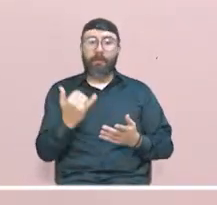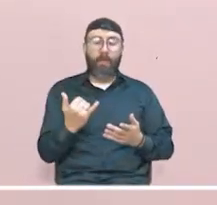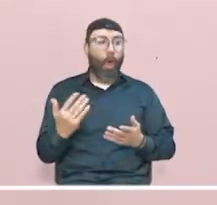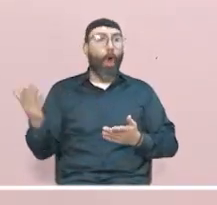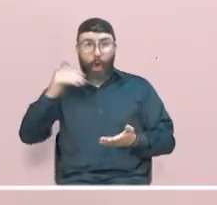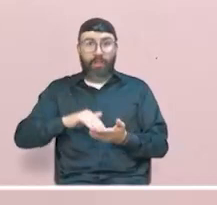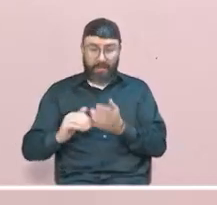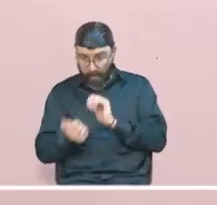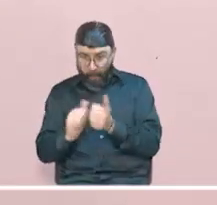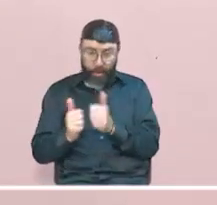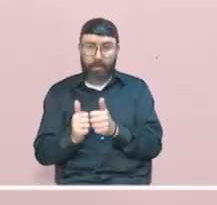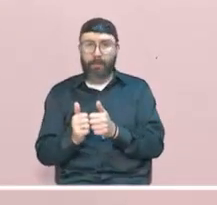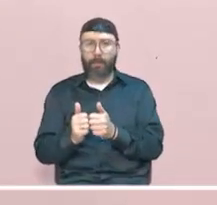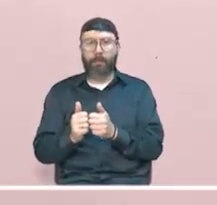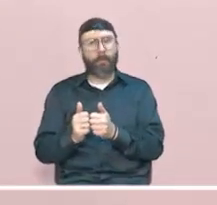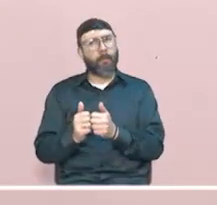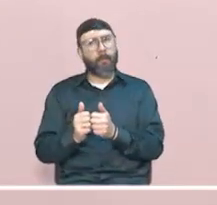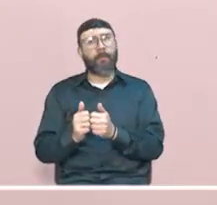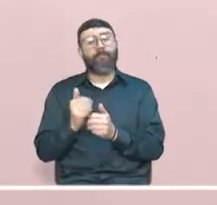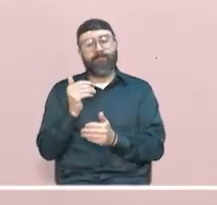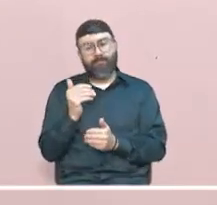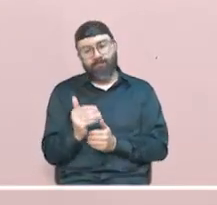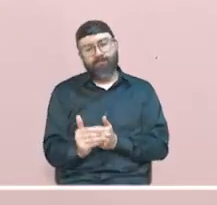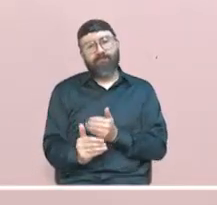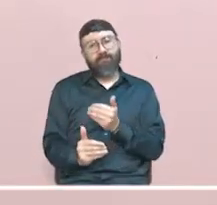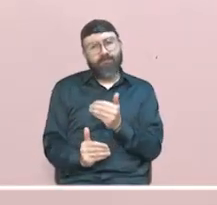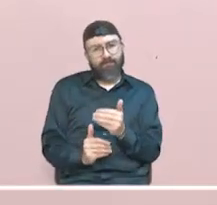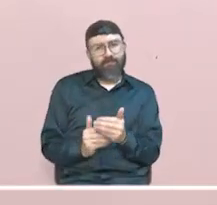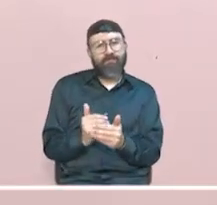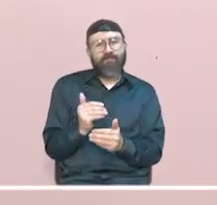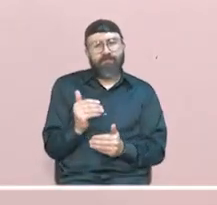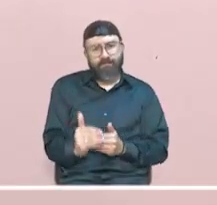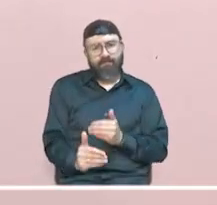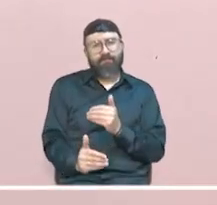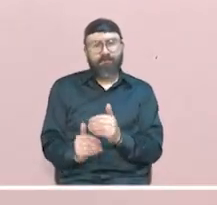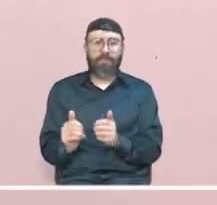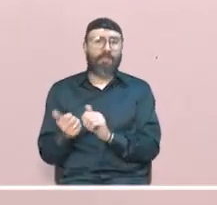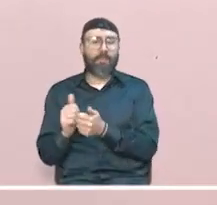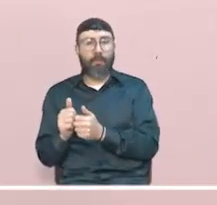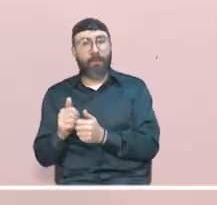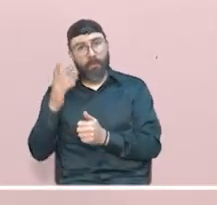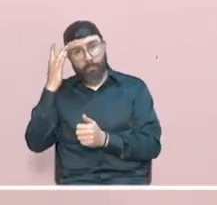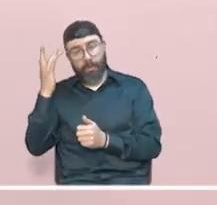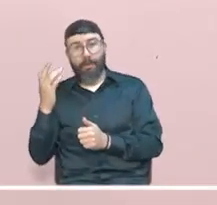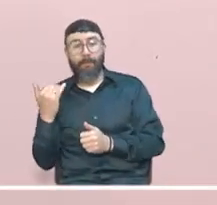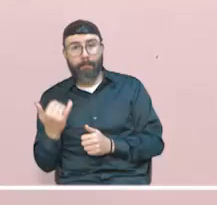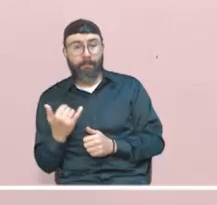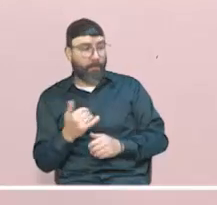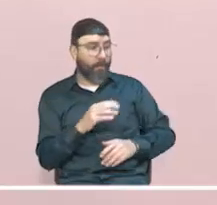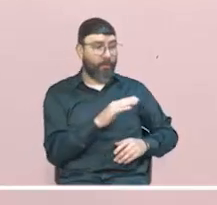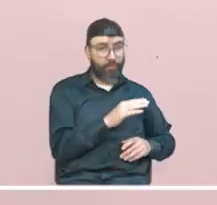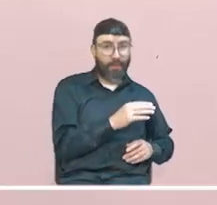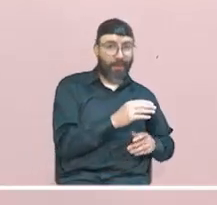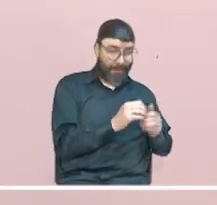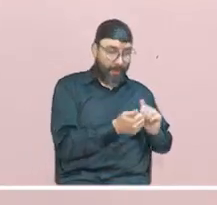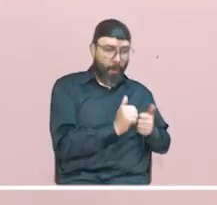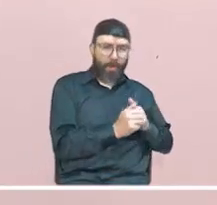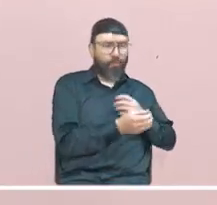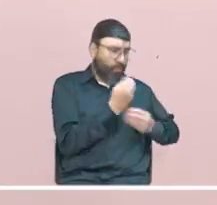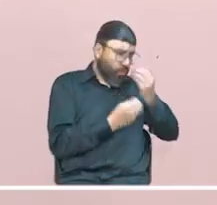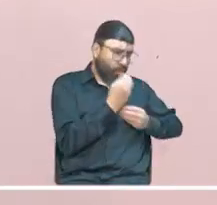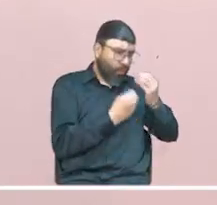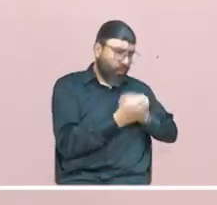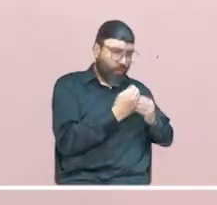la actividad física se siguen muchas veces consumiendo la misma cantidad de alimentos y las mismas